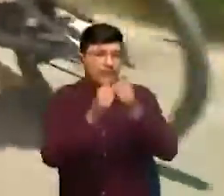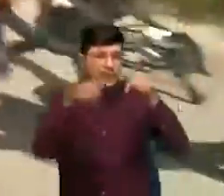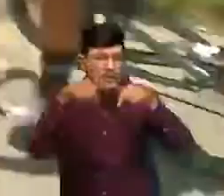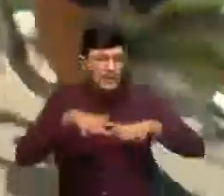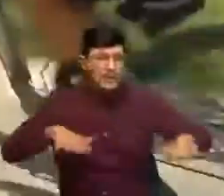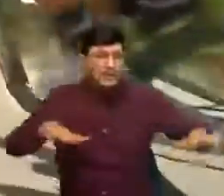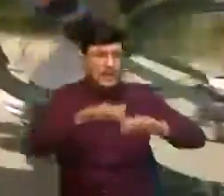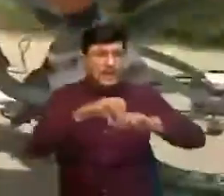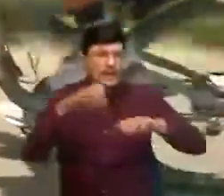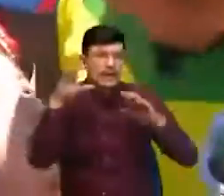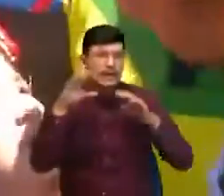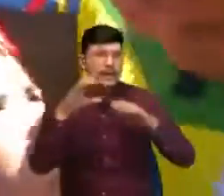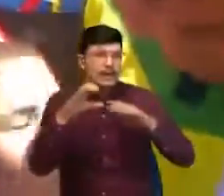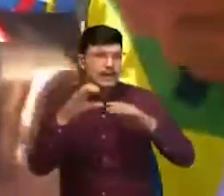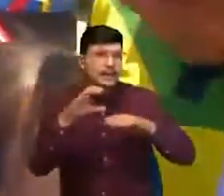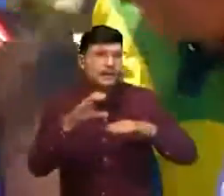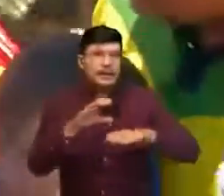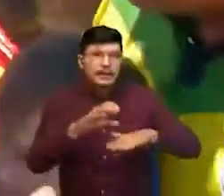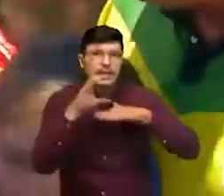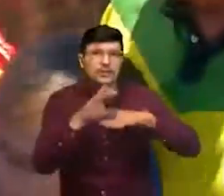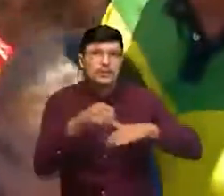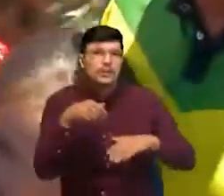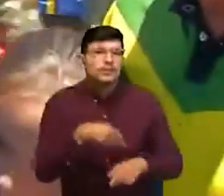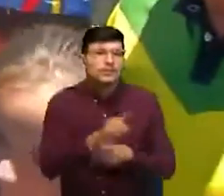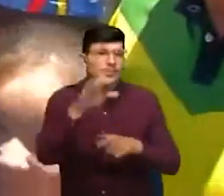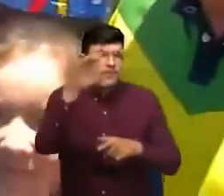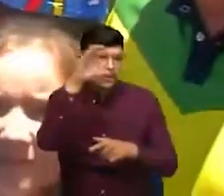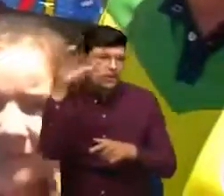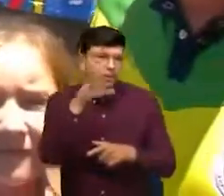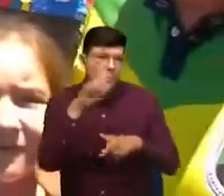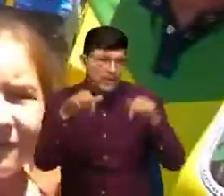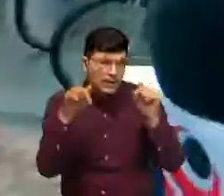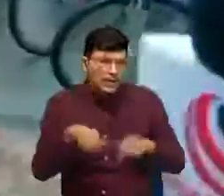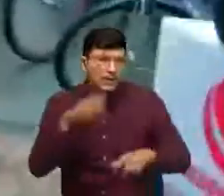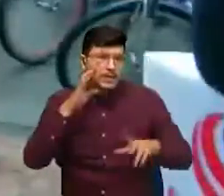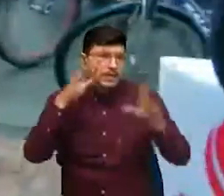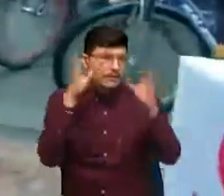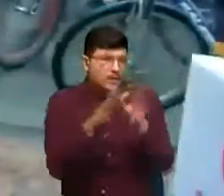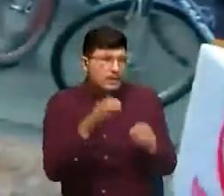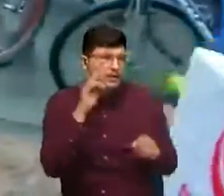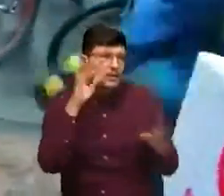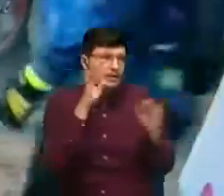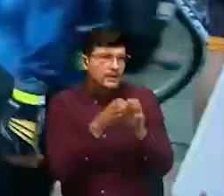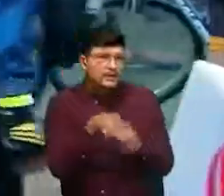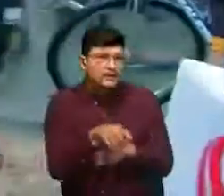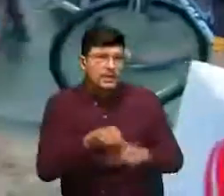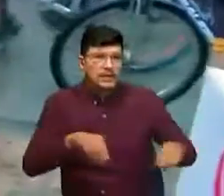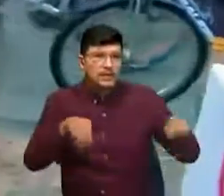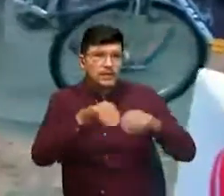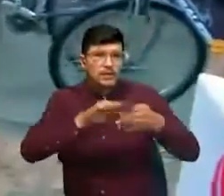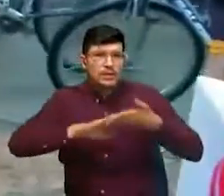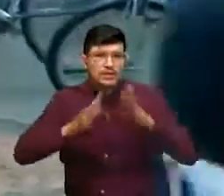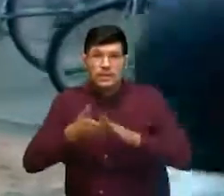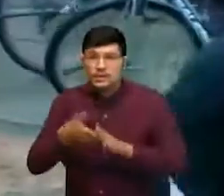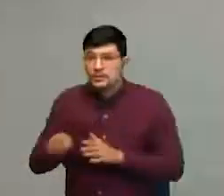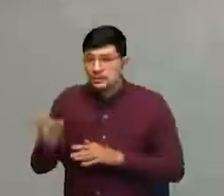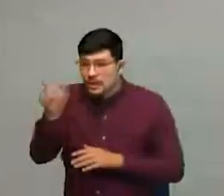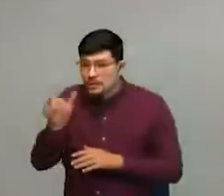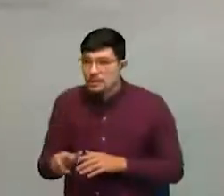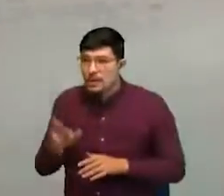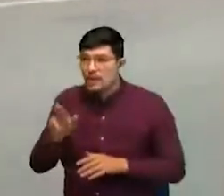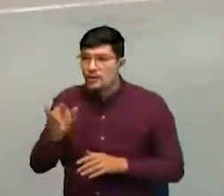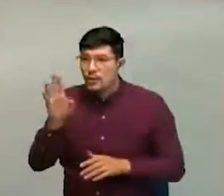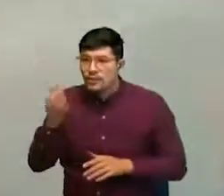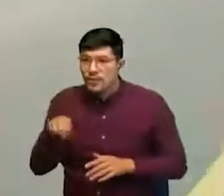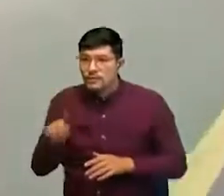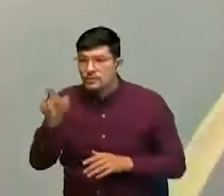Catatumbo y Colombia vuelque una mirada a este lugar que es territorio de paz. El poeta del micrófono, Rubén Darío Arcila, fue uno de